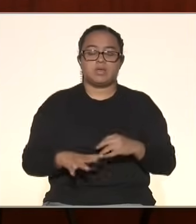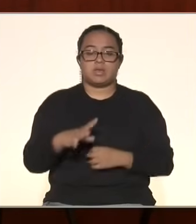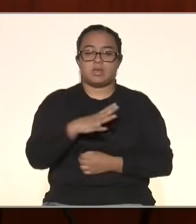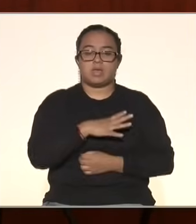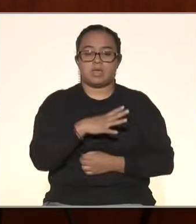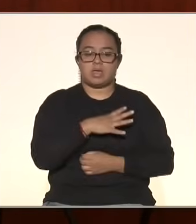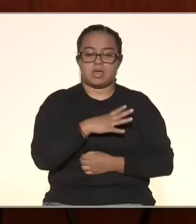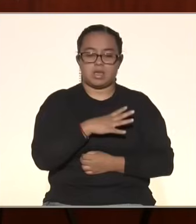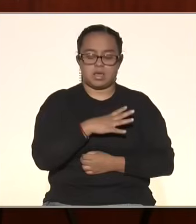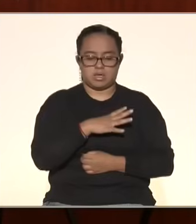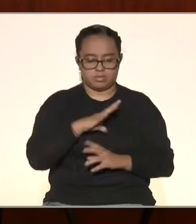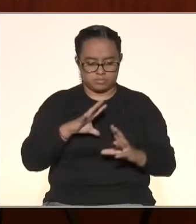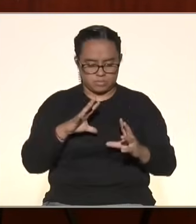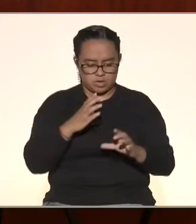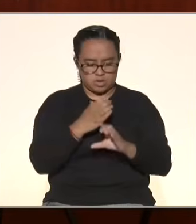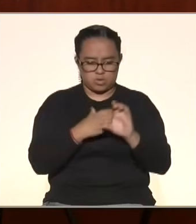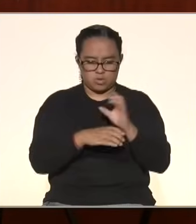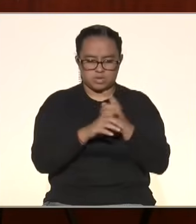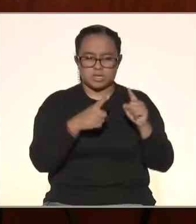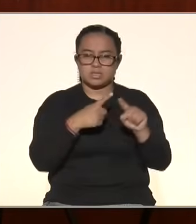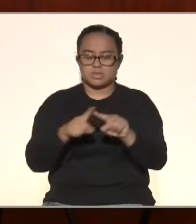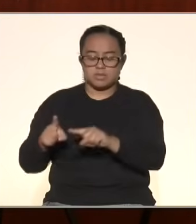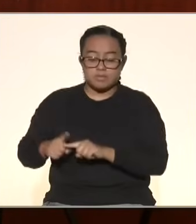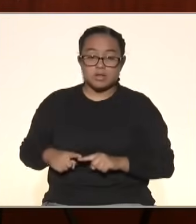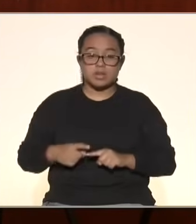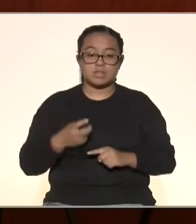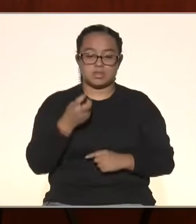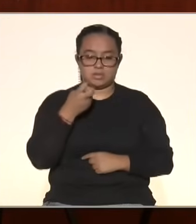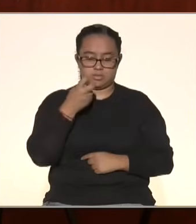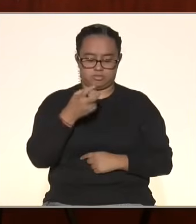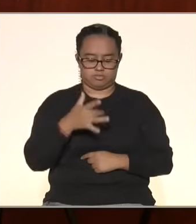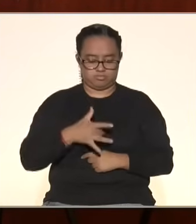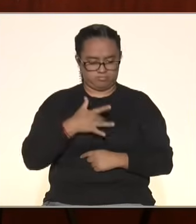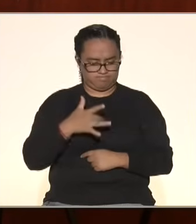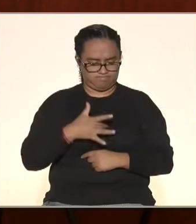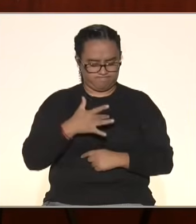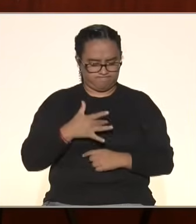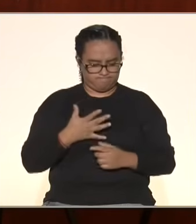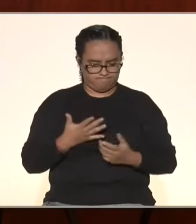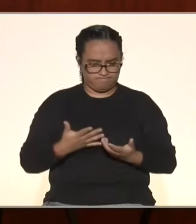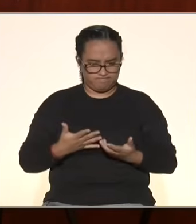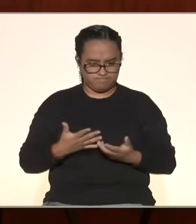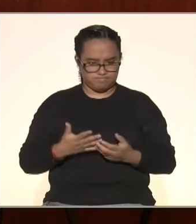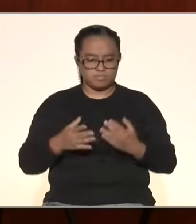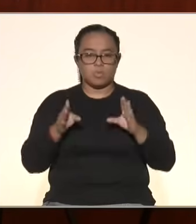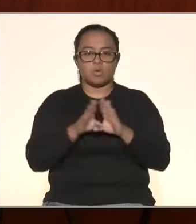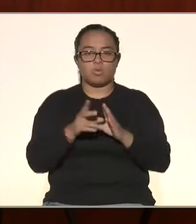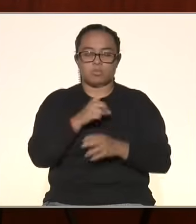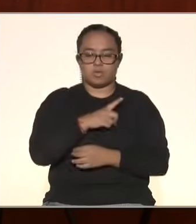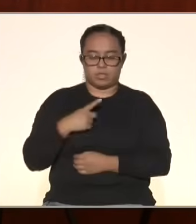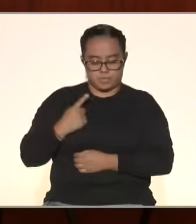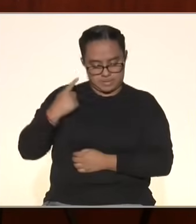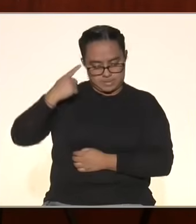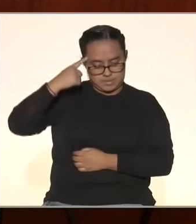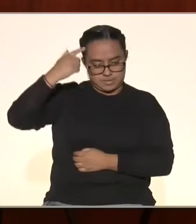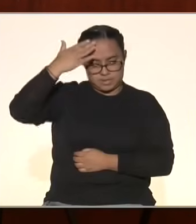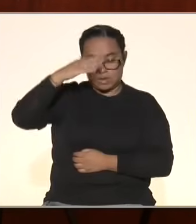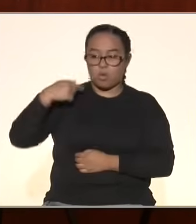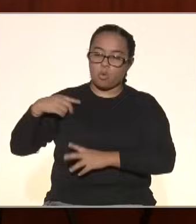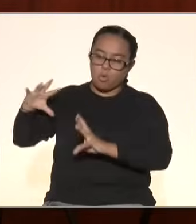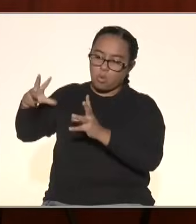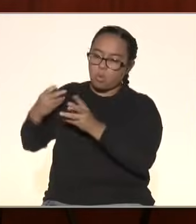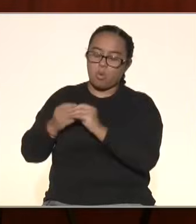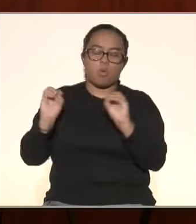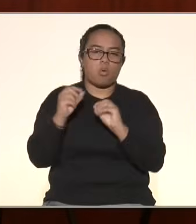todos unos factores que nos ponen en esta situación como de que nos hagamos más conscientes de lo que no hemos